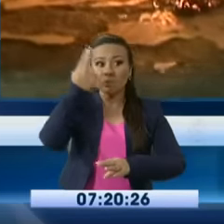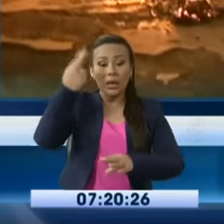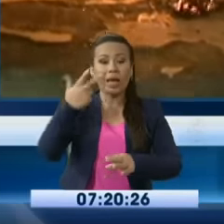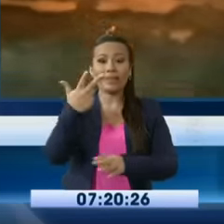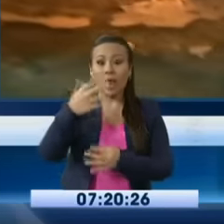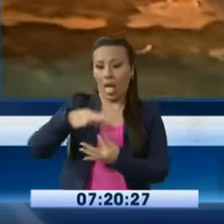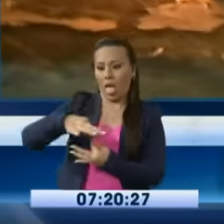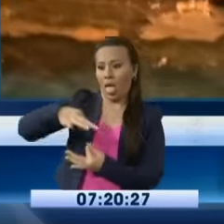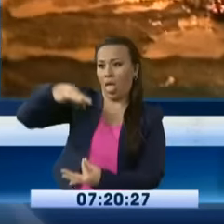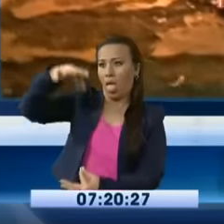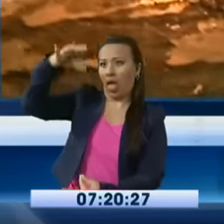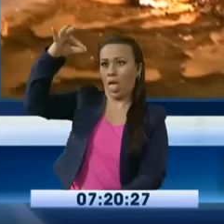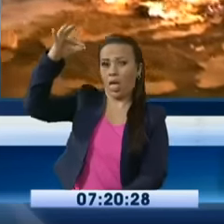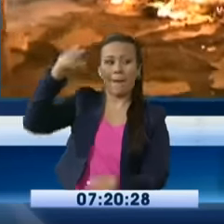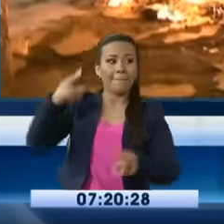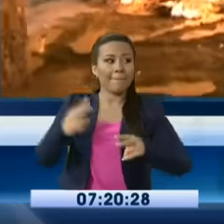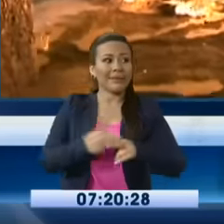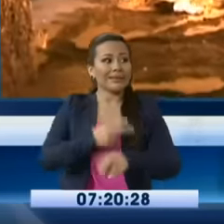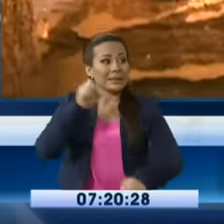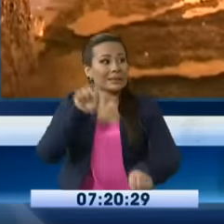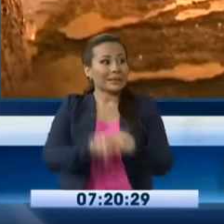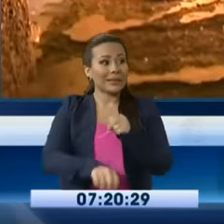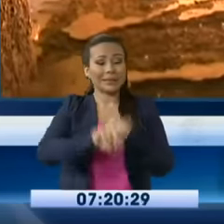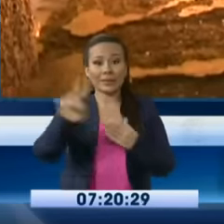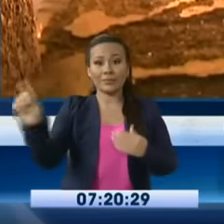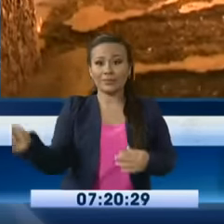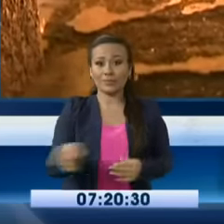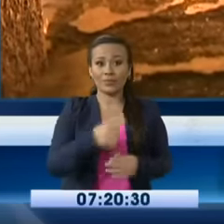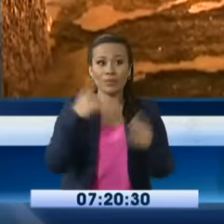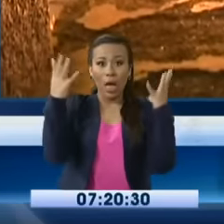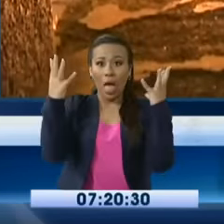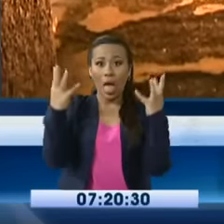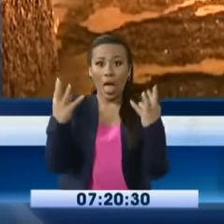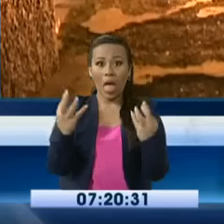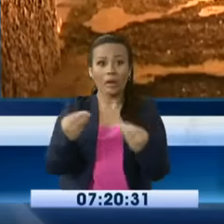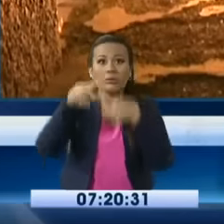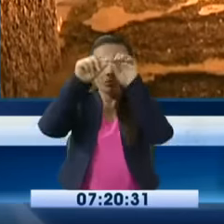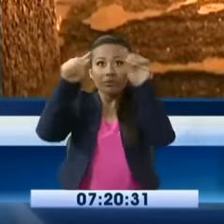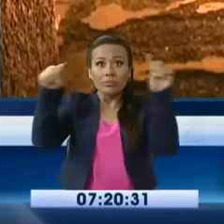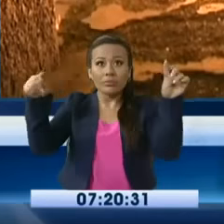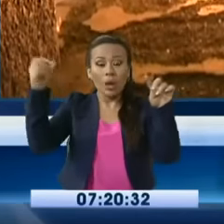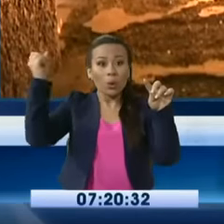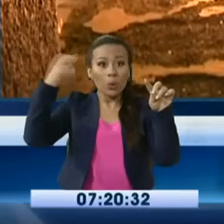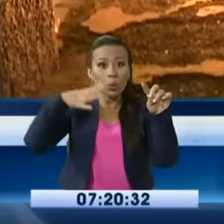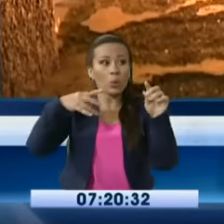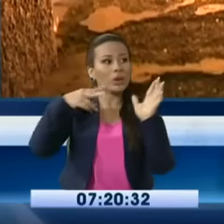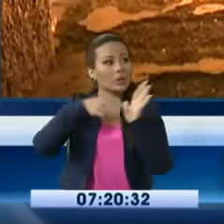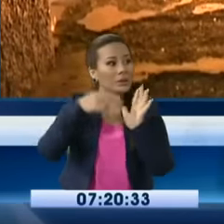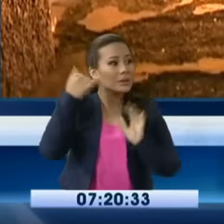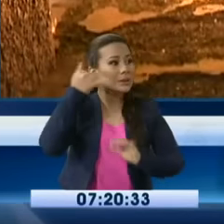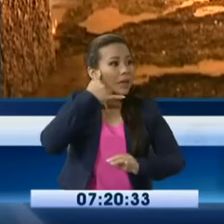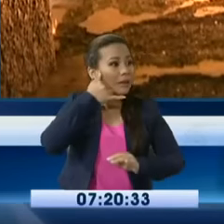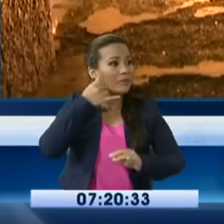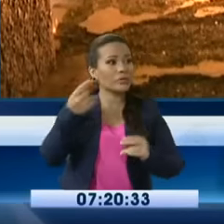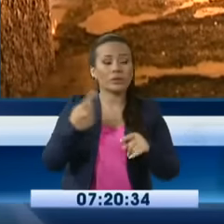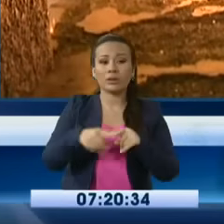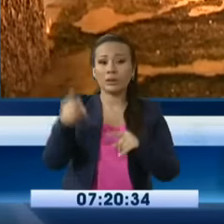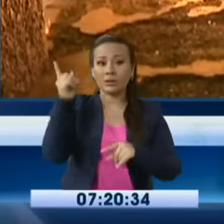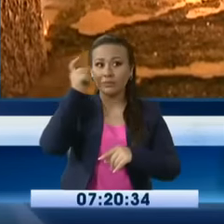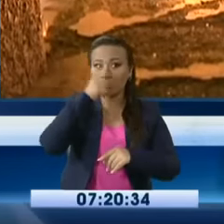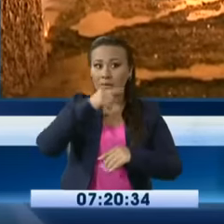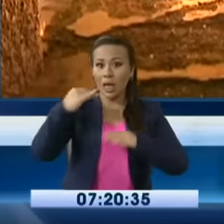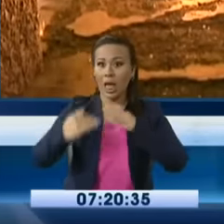3 metros de altura, amenazaban con consumir los cables de energía eléctrica y de telefonía ubicados en la parte